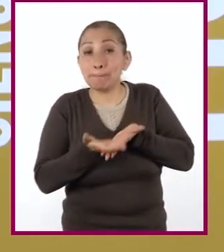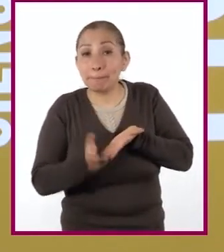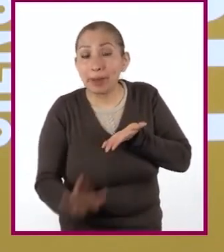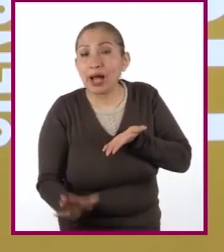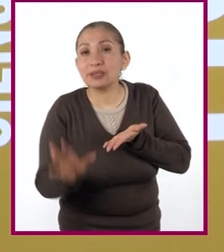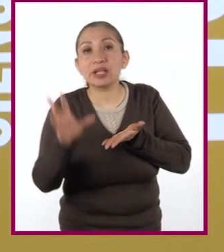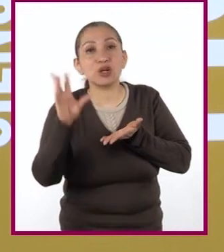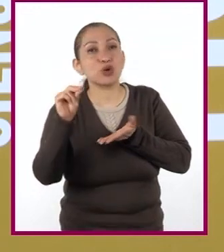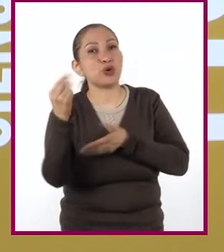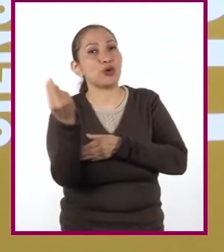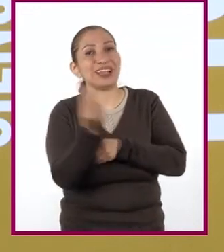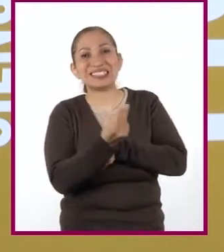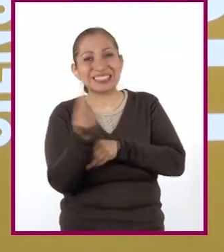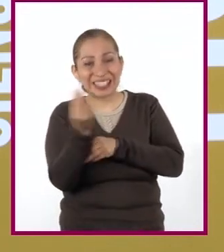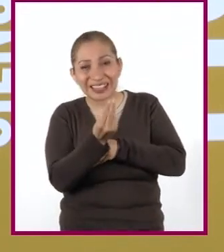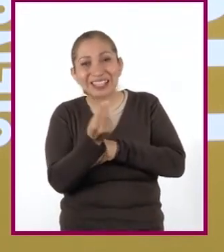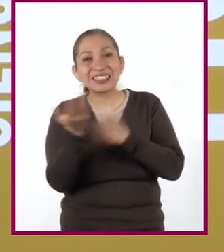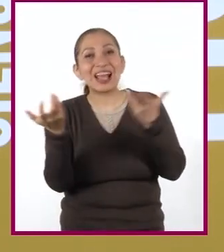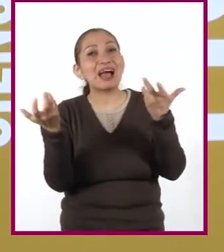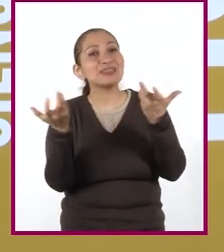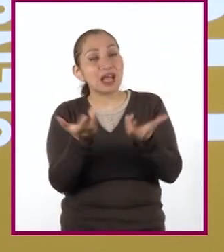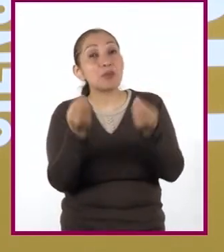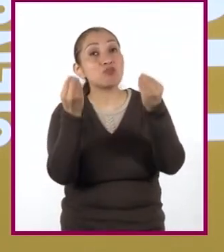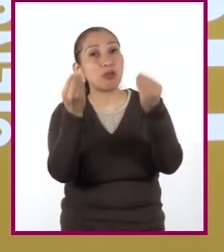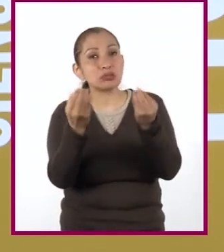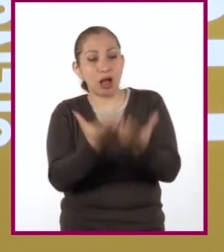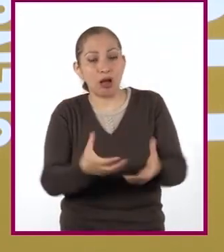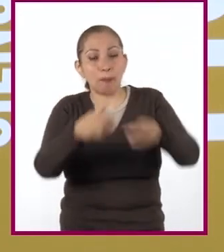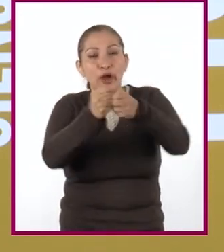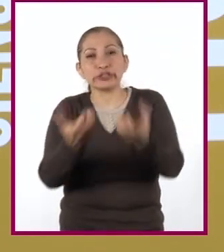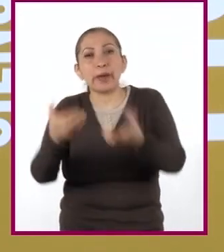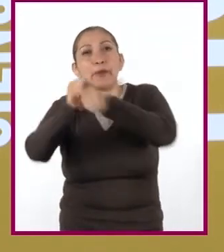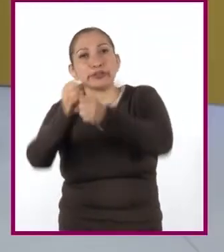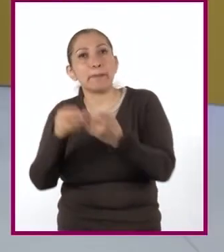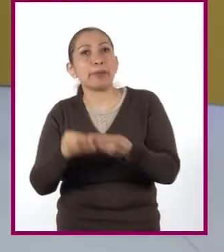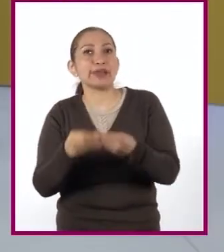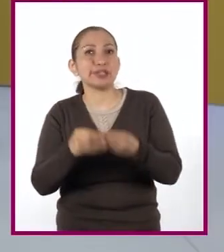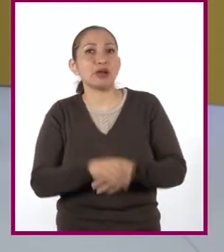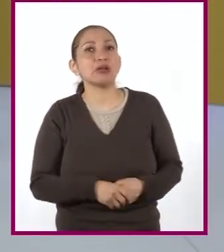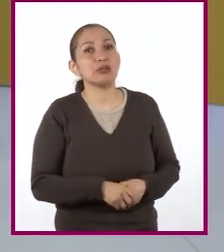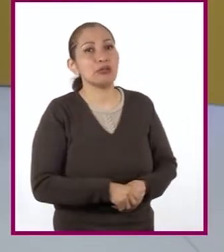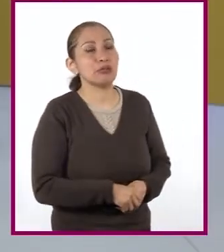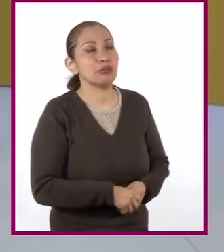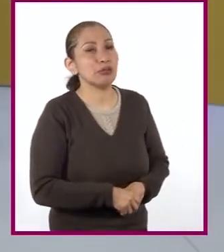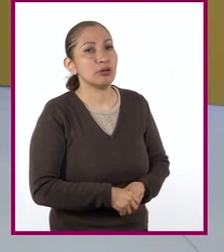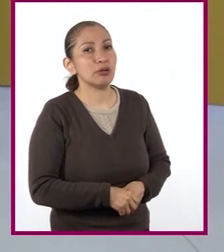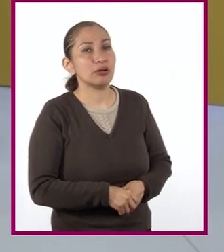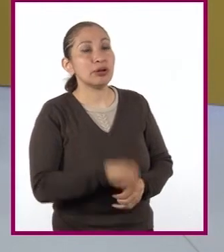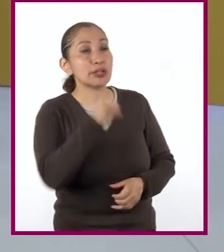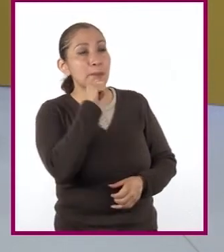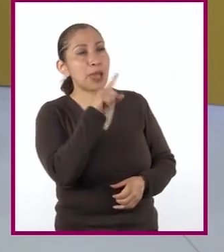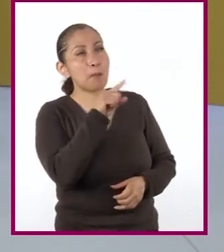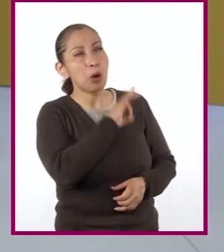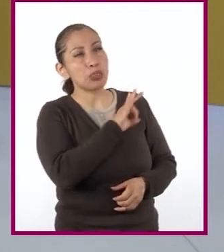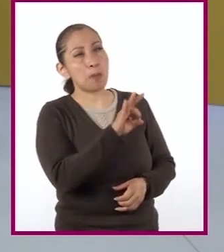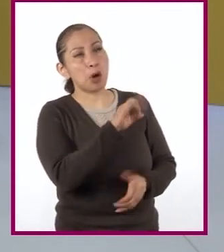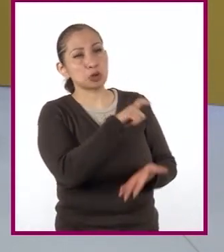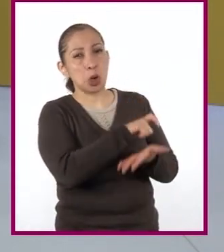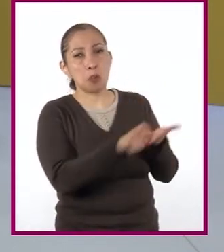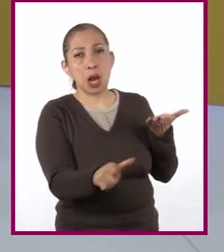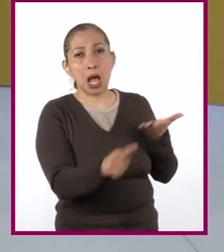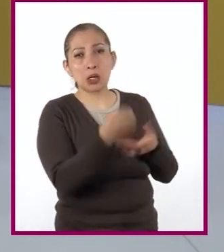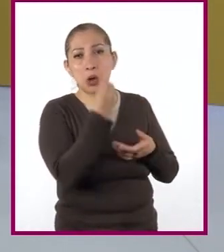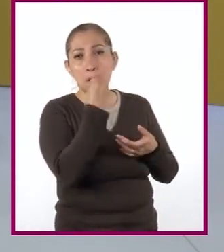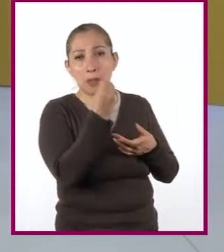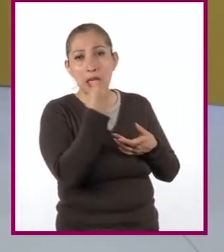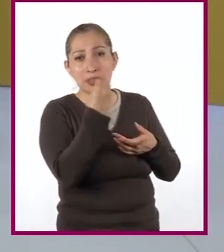ya no será necesario producir tantas bolsas de plástico. Se me ocurre también que podemos comprar alimentos que